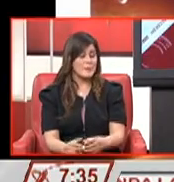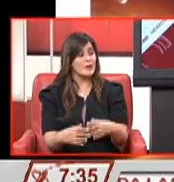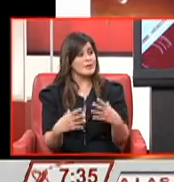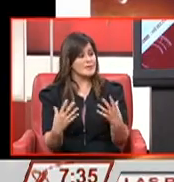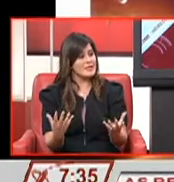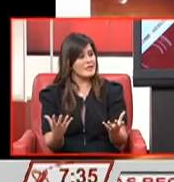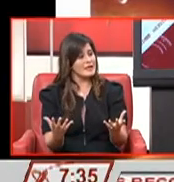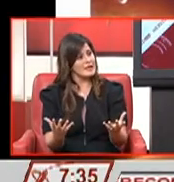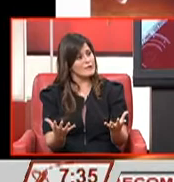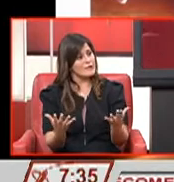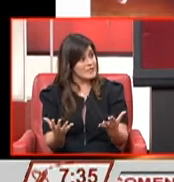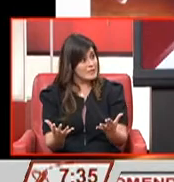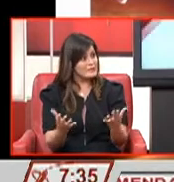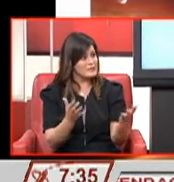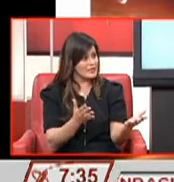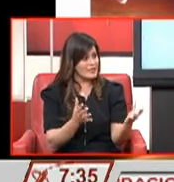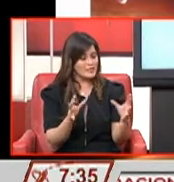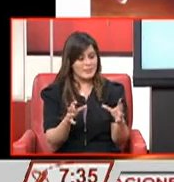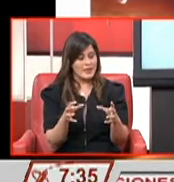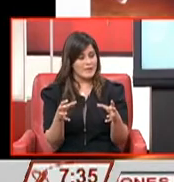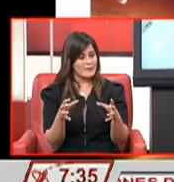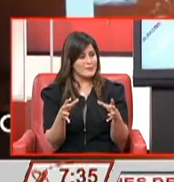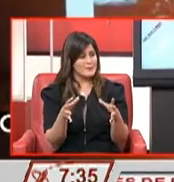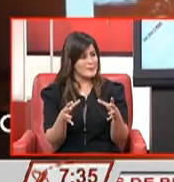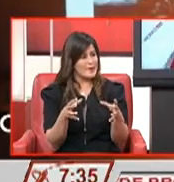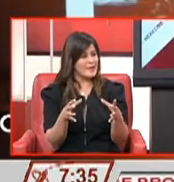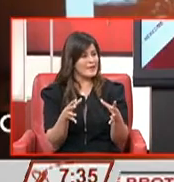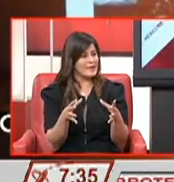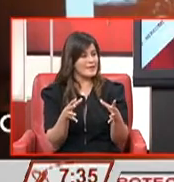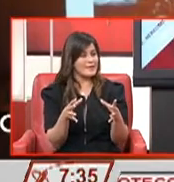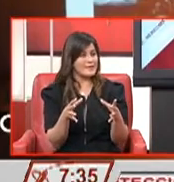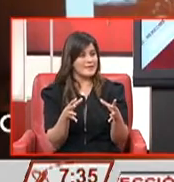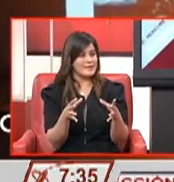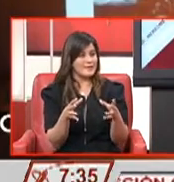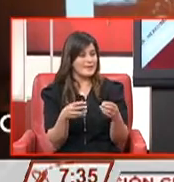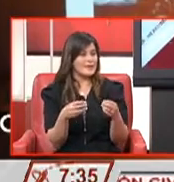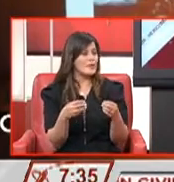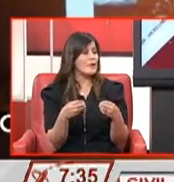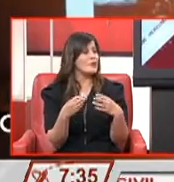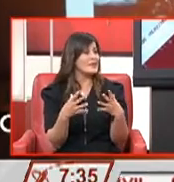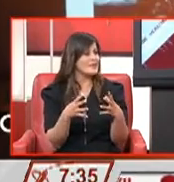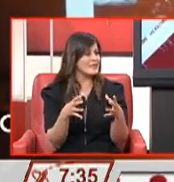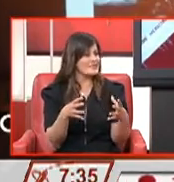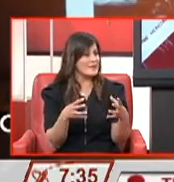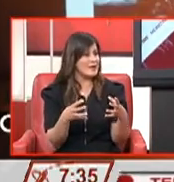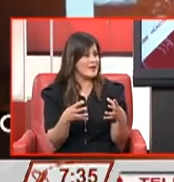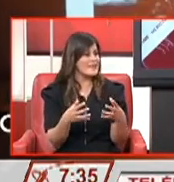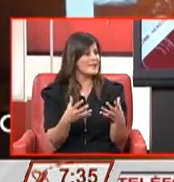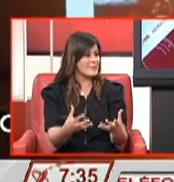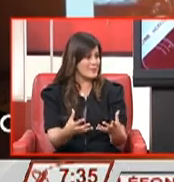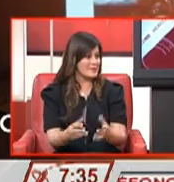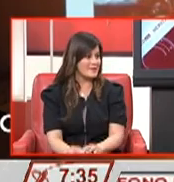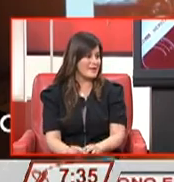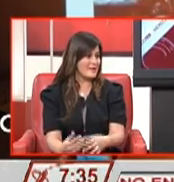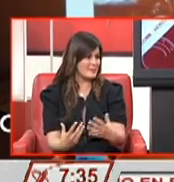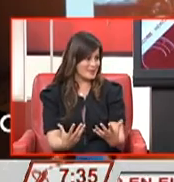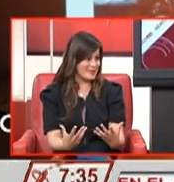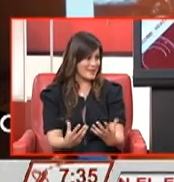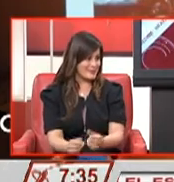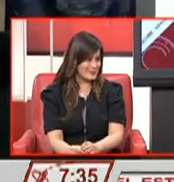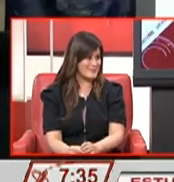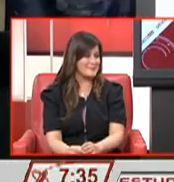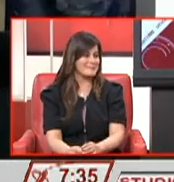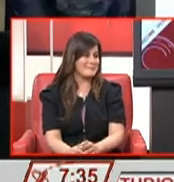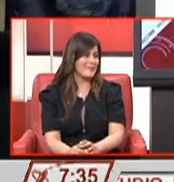áreas. Pero también trabajar con niños y niñas para que vean lo bonito que es trabajar en equipo,